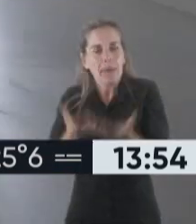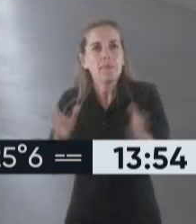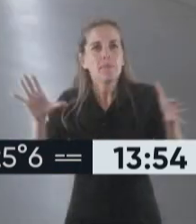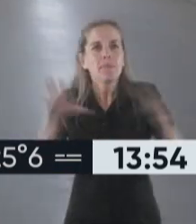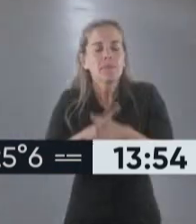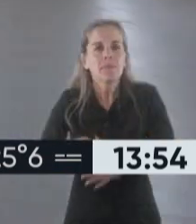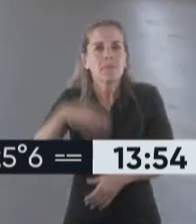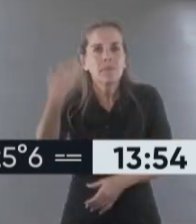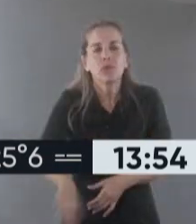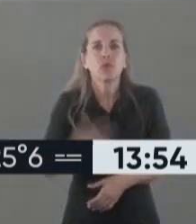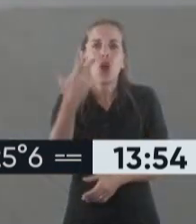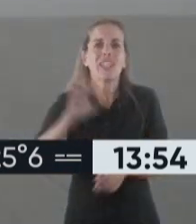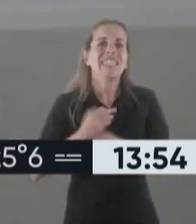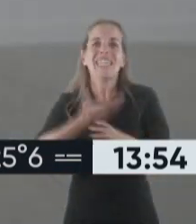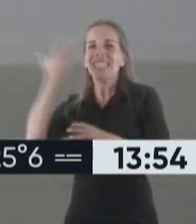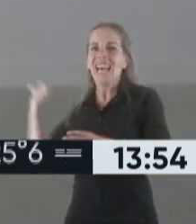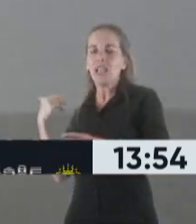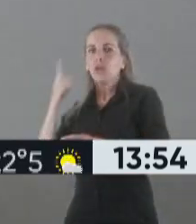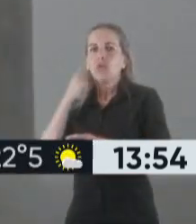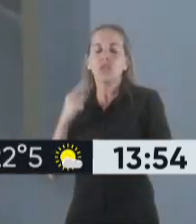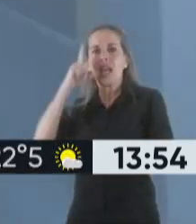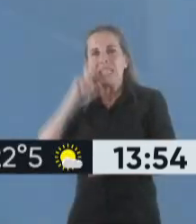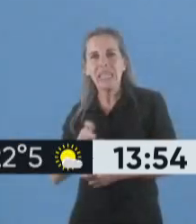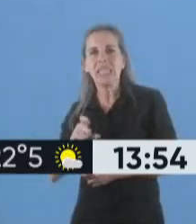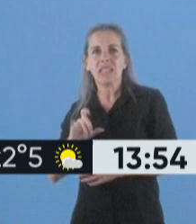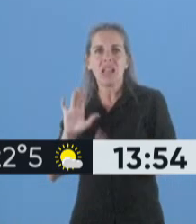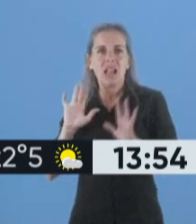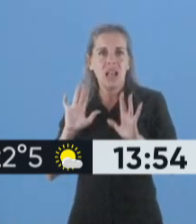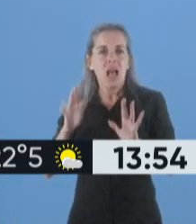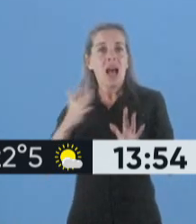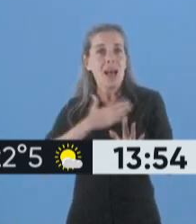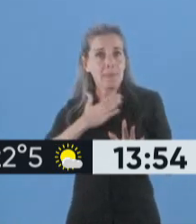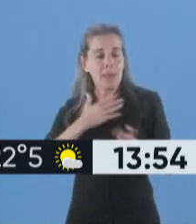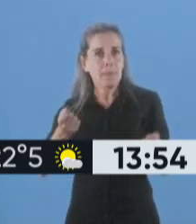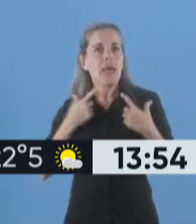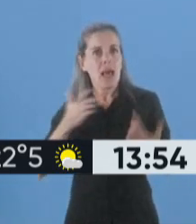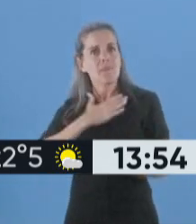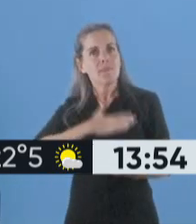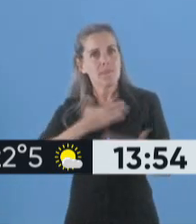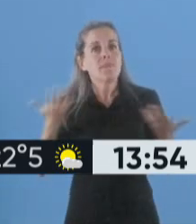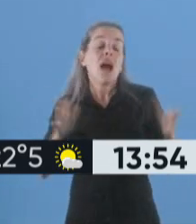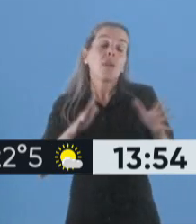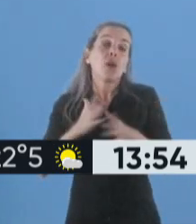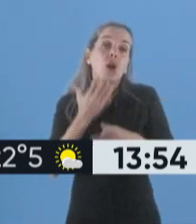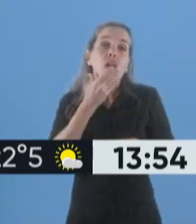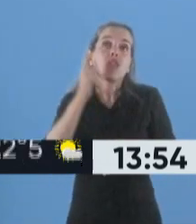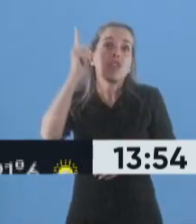tan gris, a mí me reconforta. Me reconforta. ¿Será que Dios ha dicho, bueno,